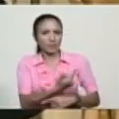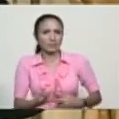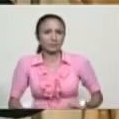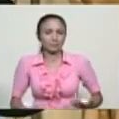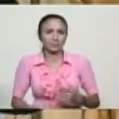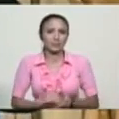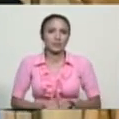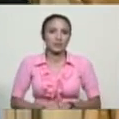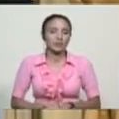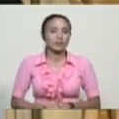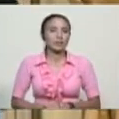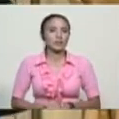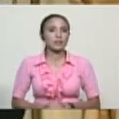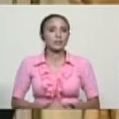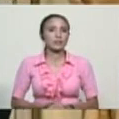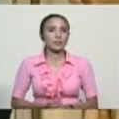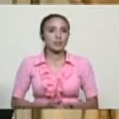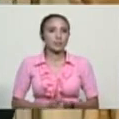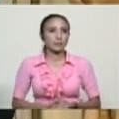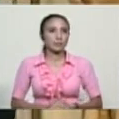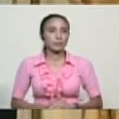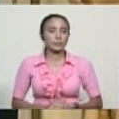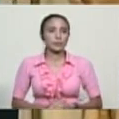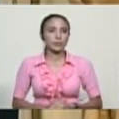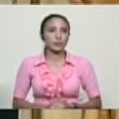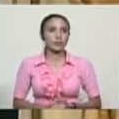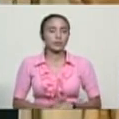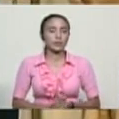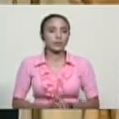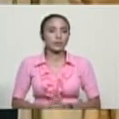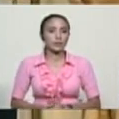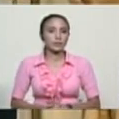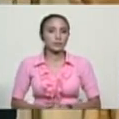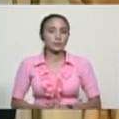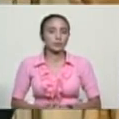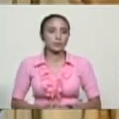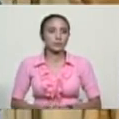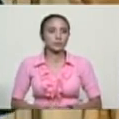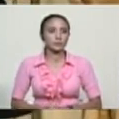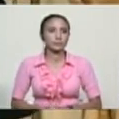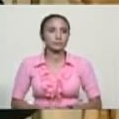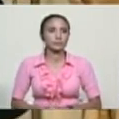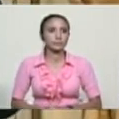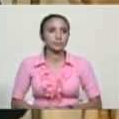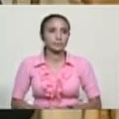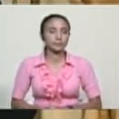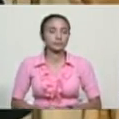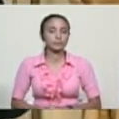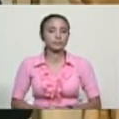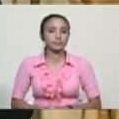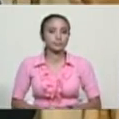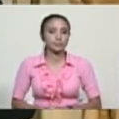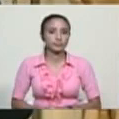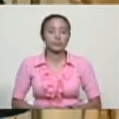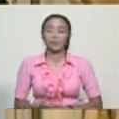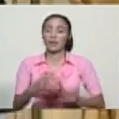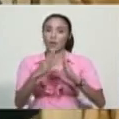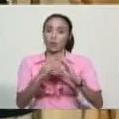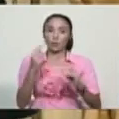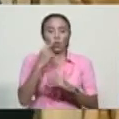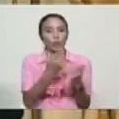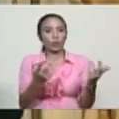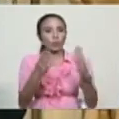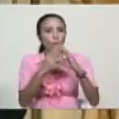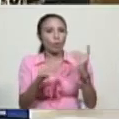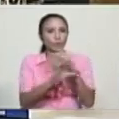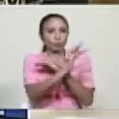desde posiciones importantes de poder en el mundo, Venezuela dictadura, desconociendo la trayectoria democrática,